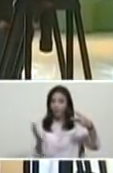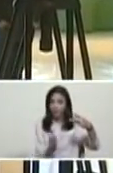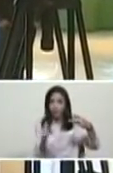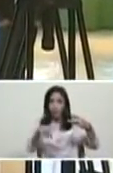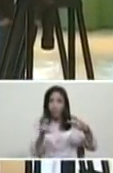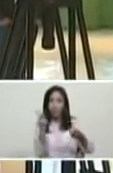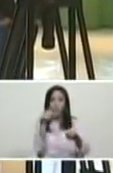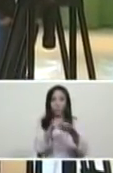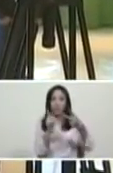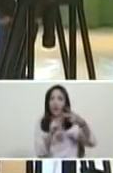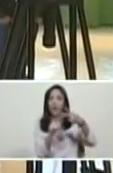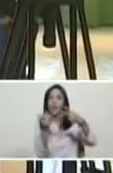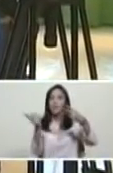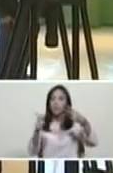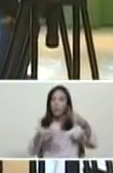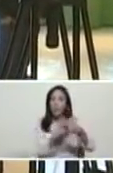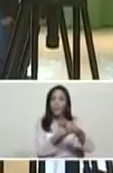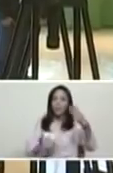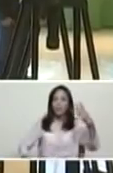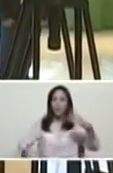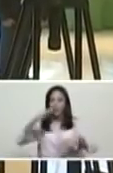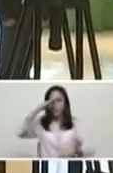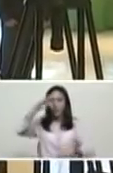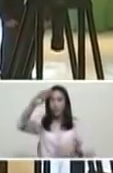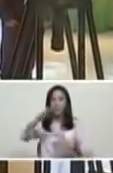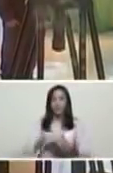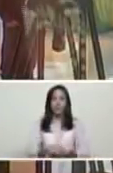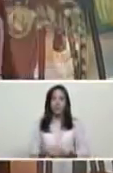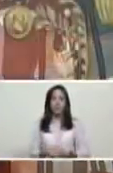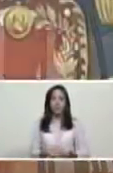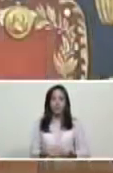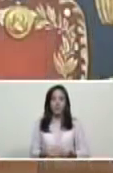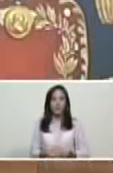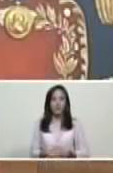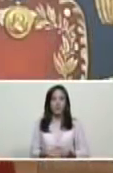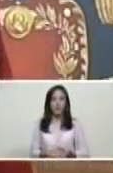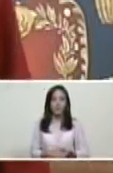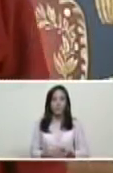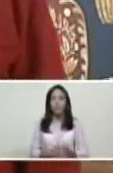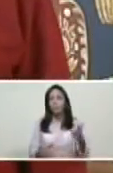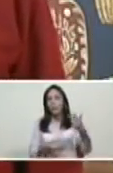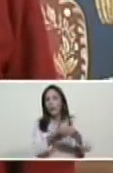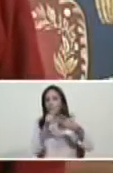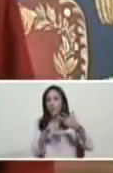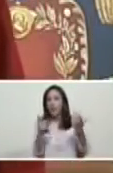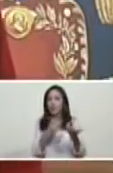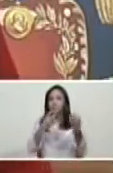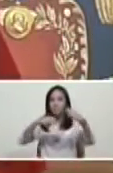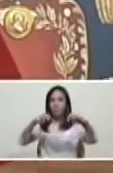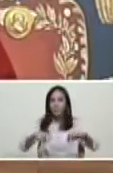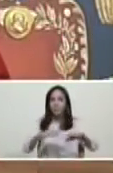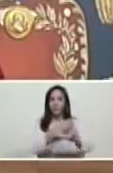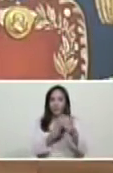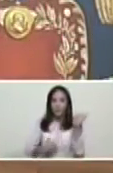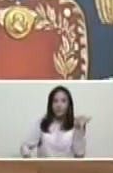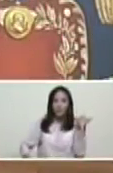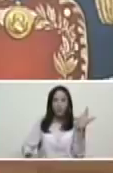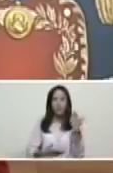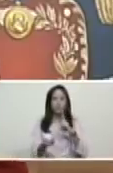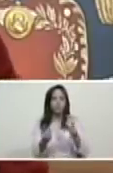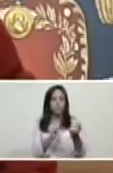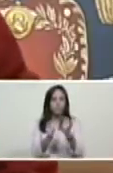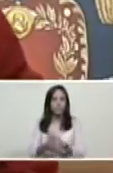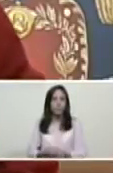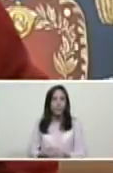y también en México con Andrés Manuel López Obrador. Quisiéramos saber qué representa esto en la geopolítica